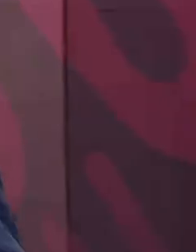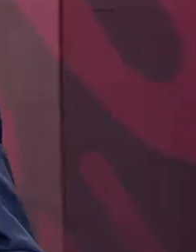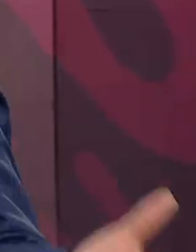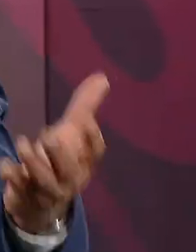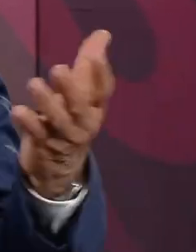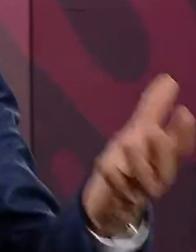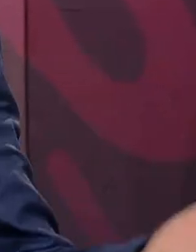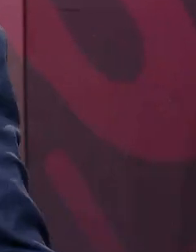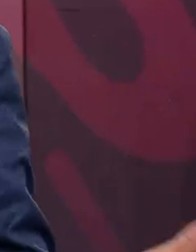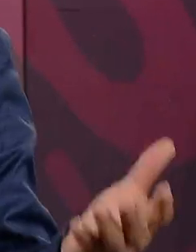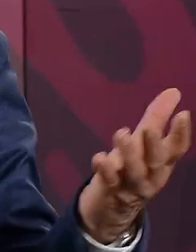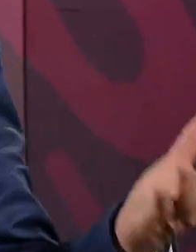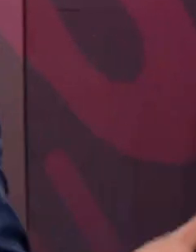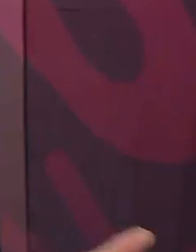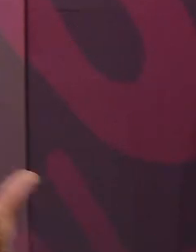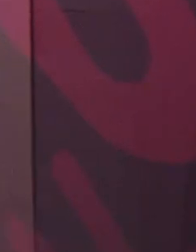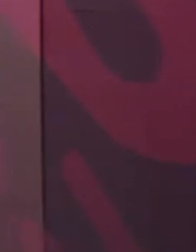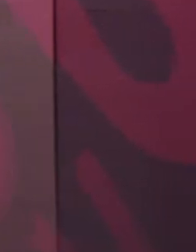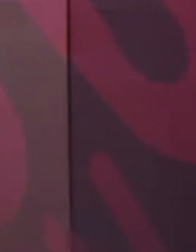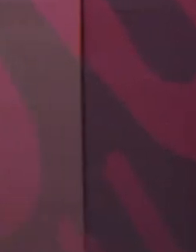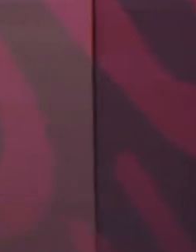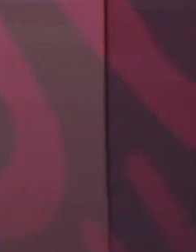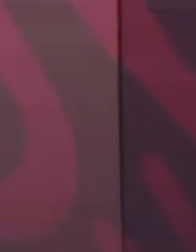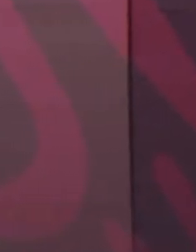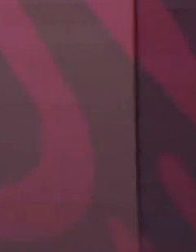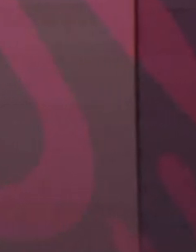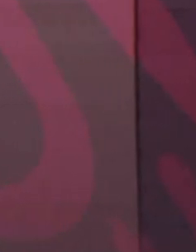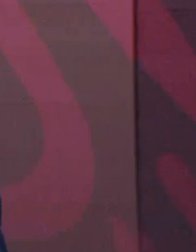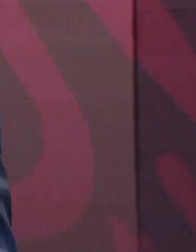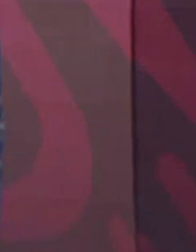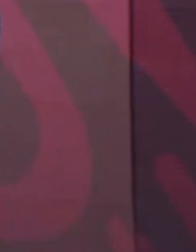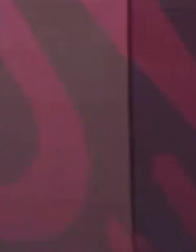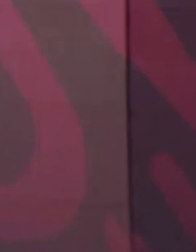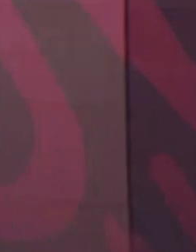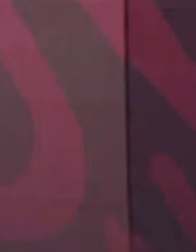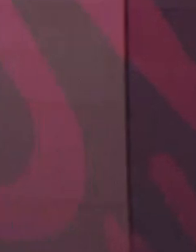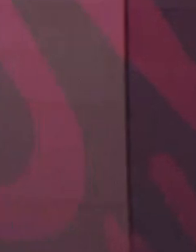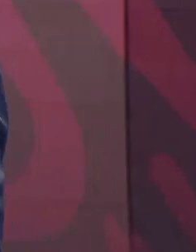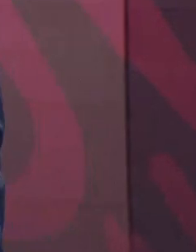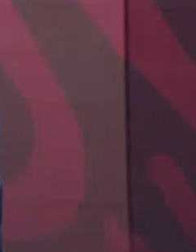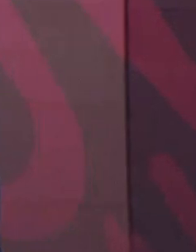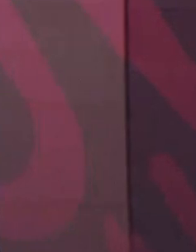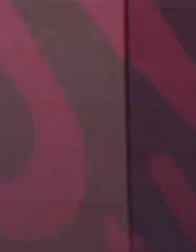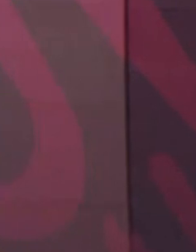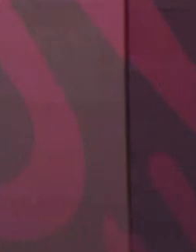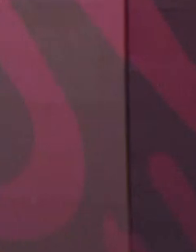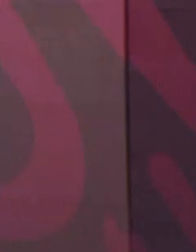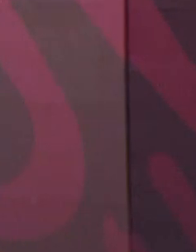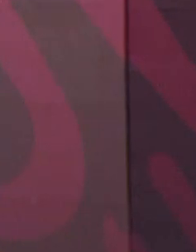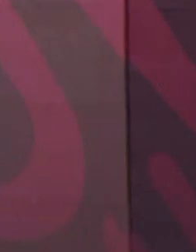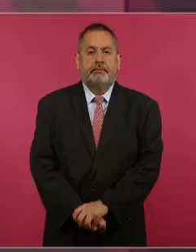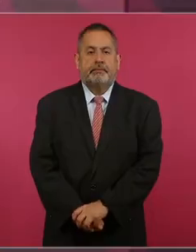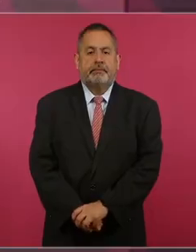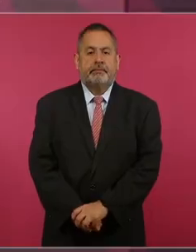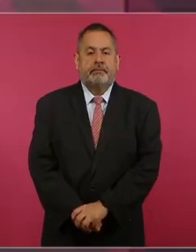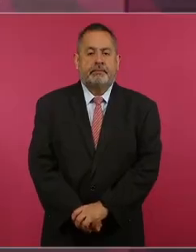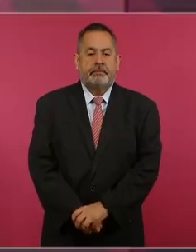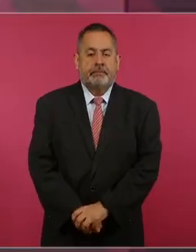nos llega la oferta de que podíamos comprar una refinería.